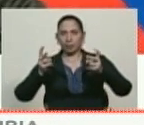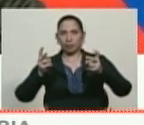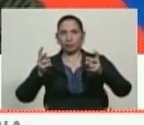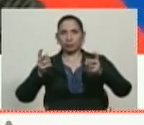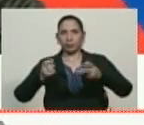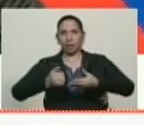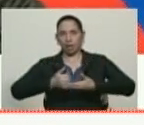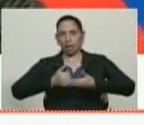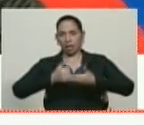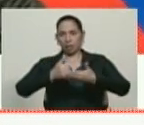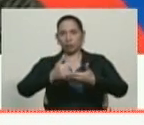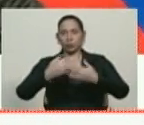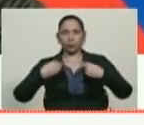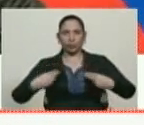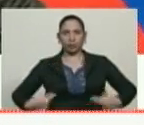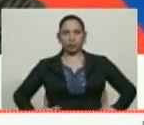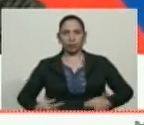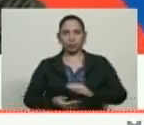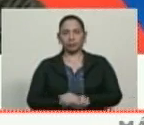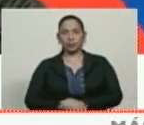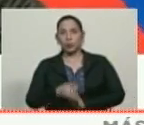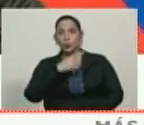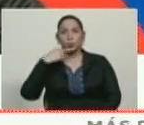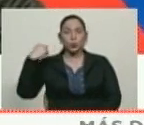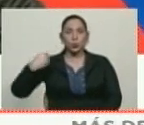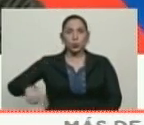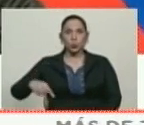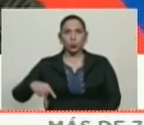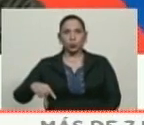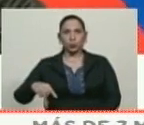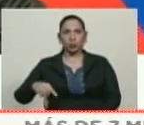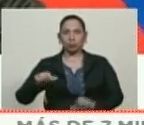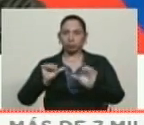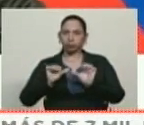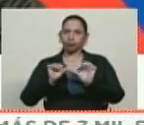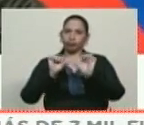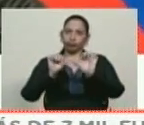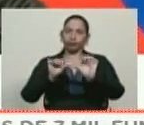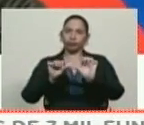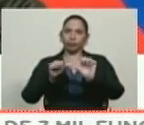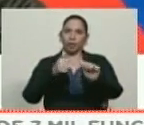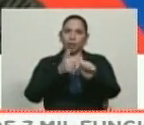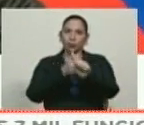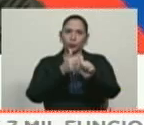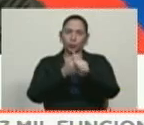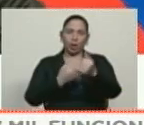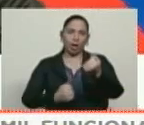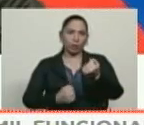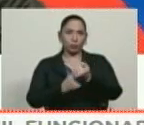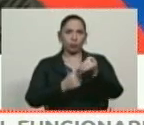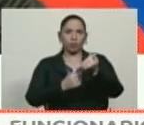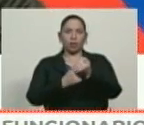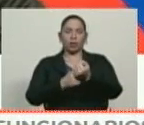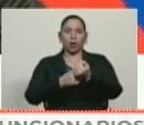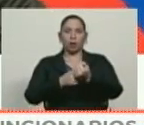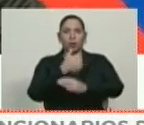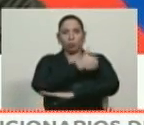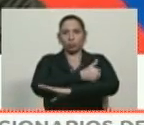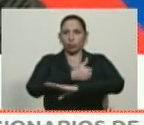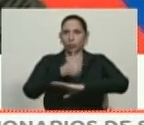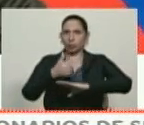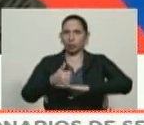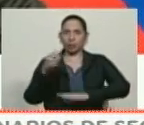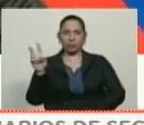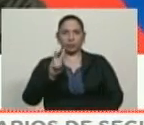ayuda humanitaria. Rusia va a seguir asistiendo a las autoridades venezolanas en resolución de